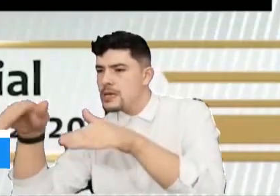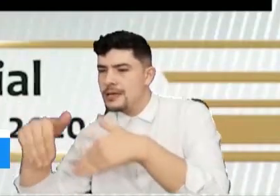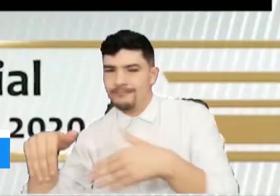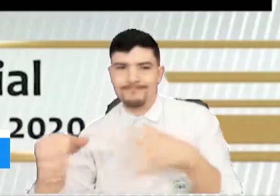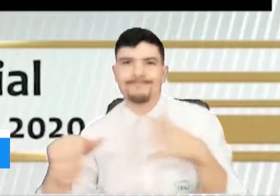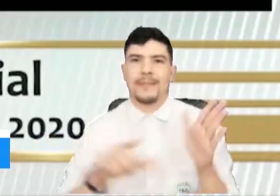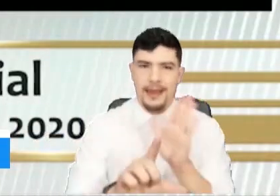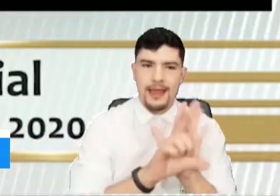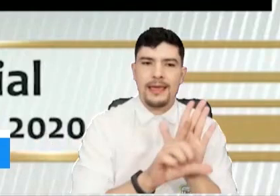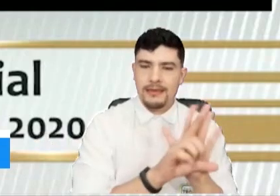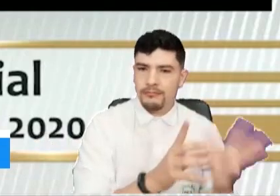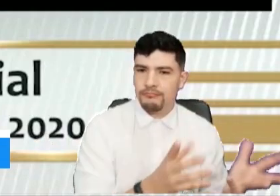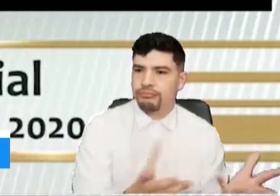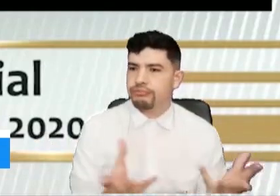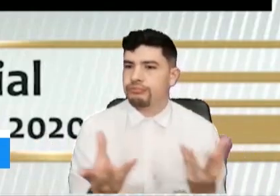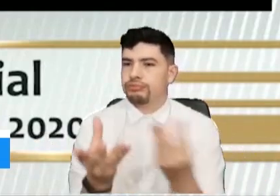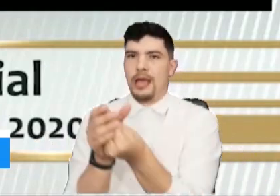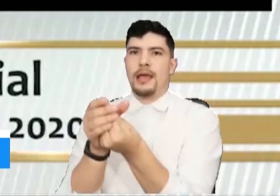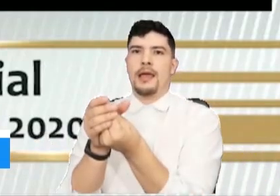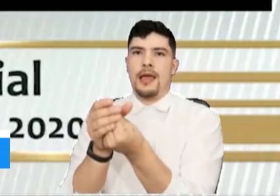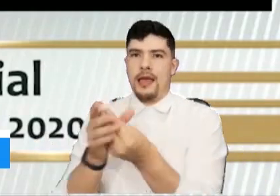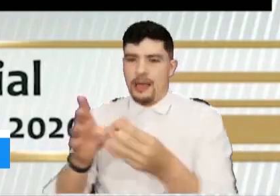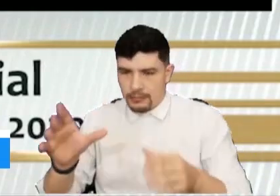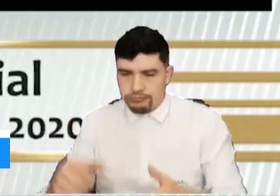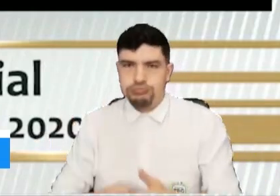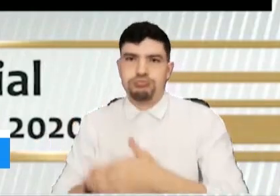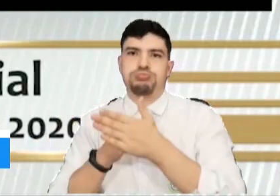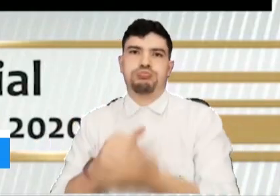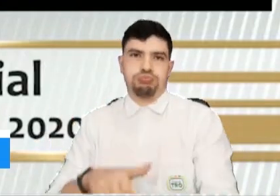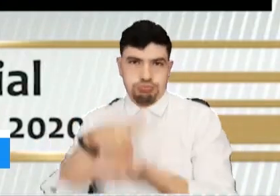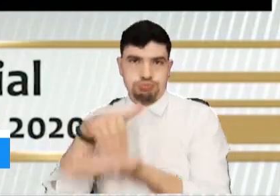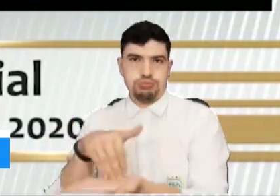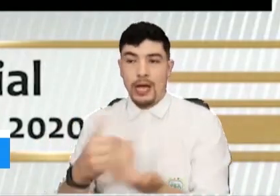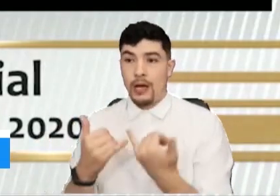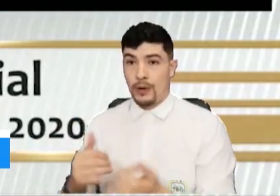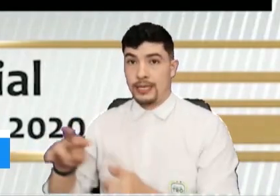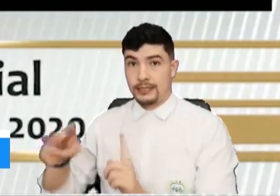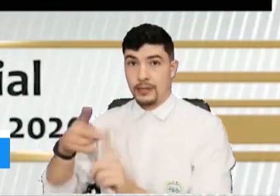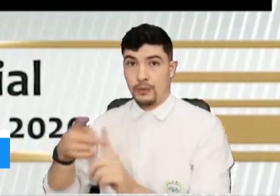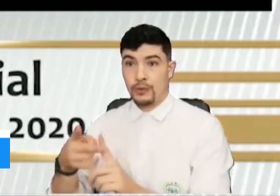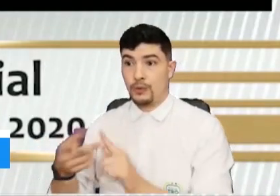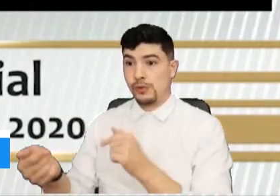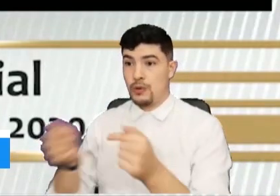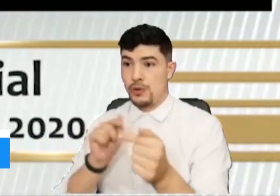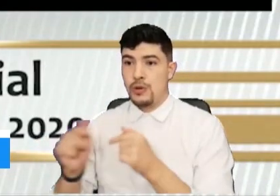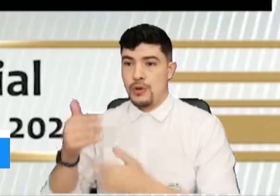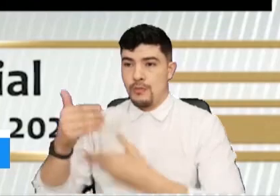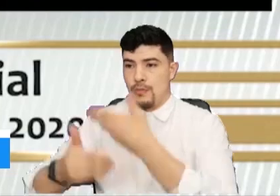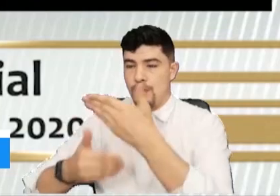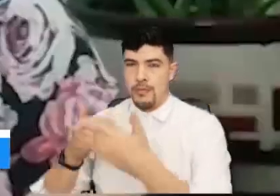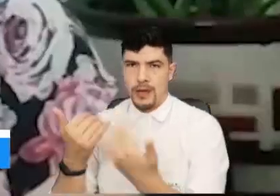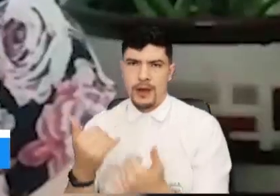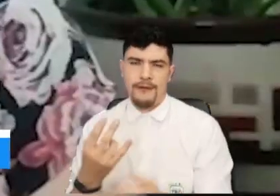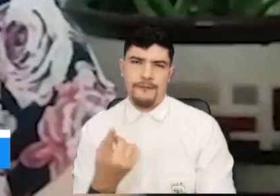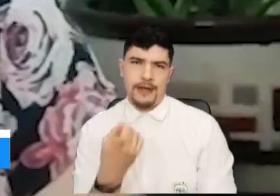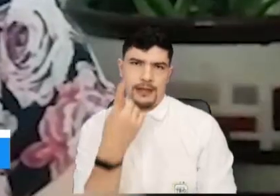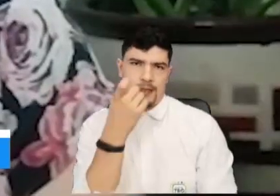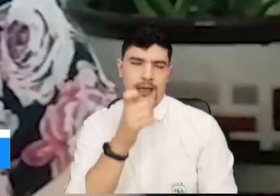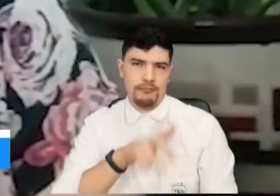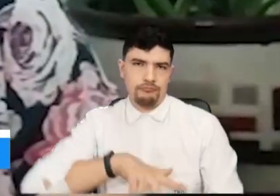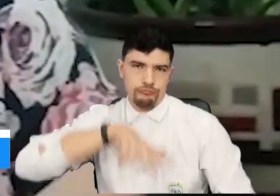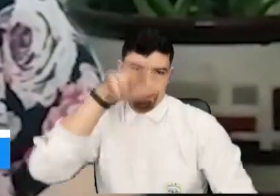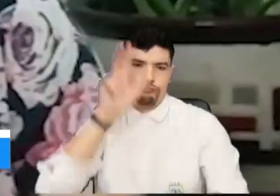momento ya pasó la segunda plenaria de Senado, está en la sala de conciliación y solo haría falta la firma presidencial. Es una